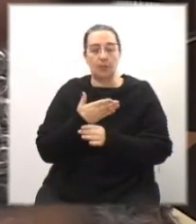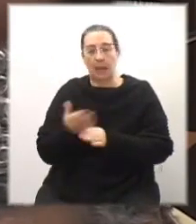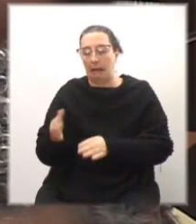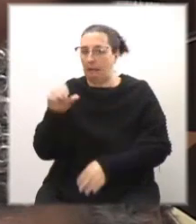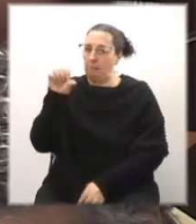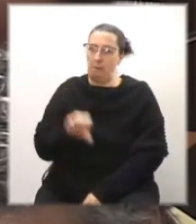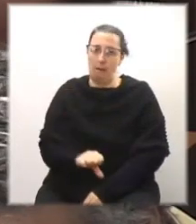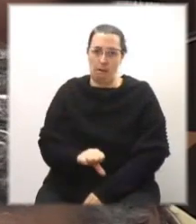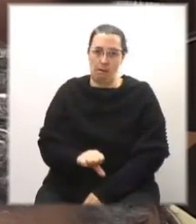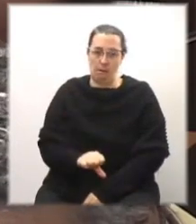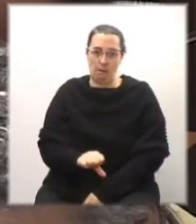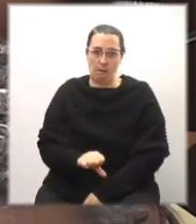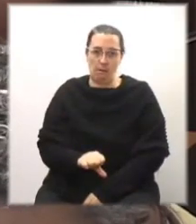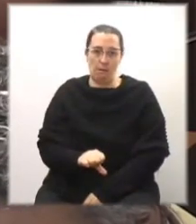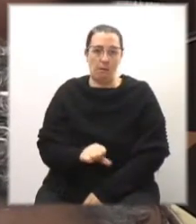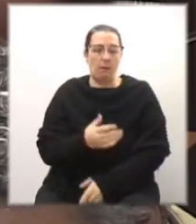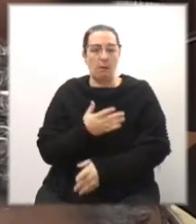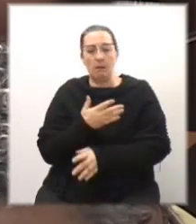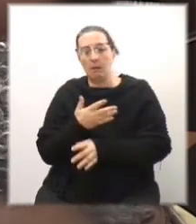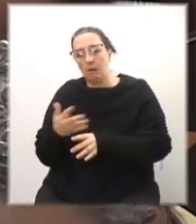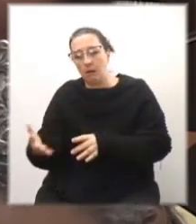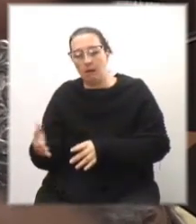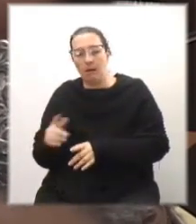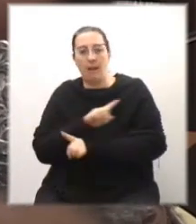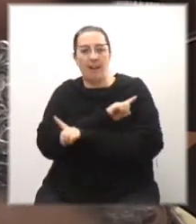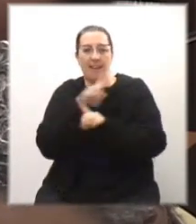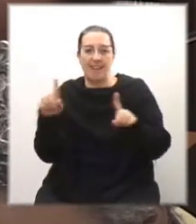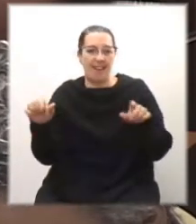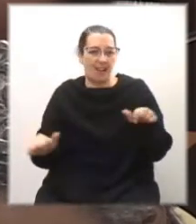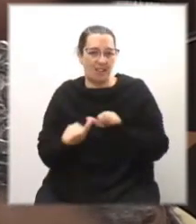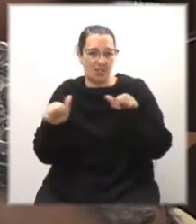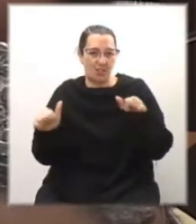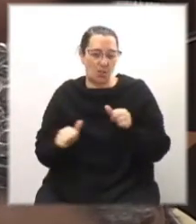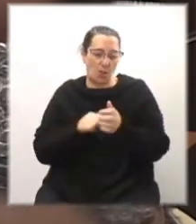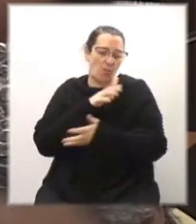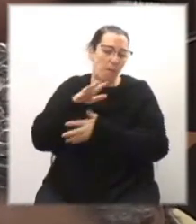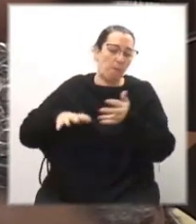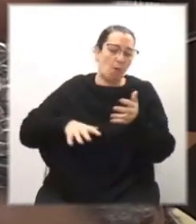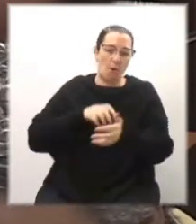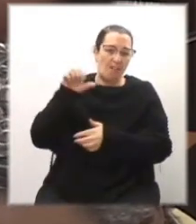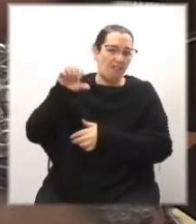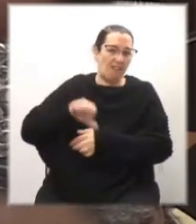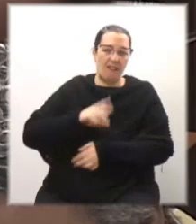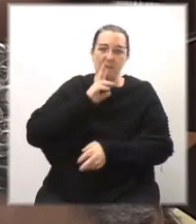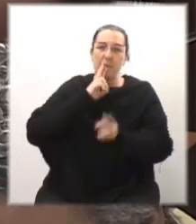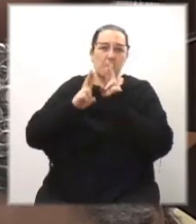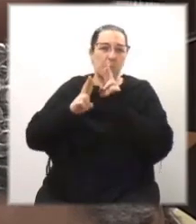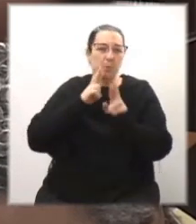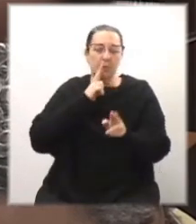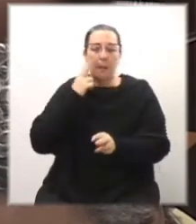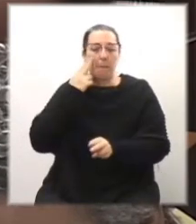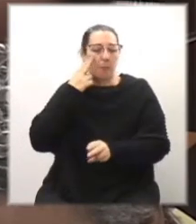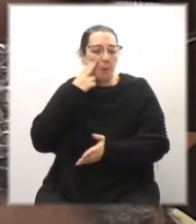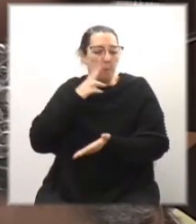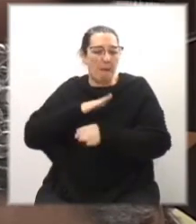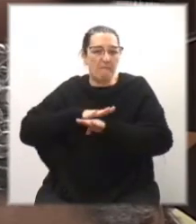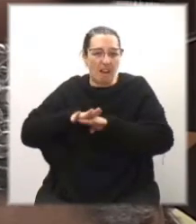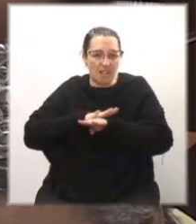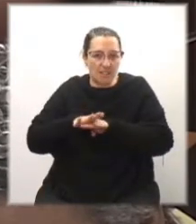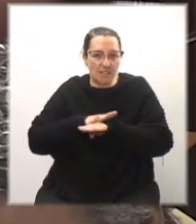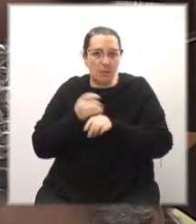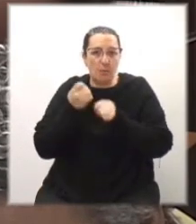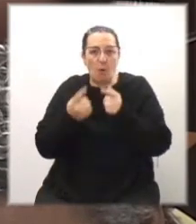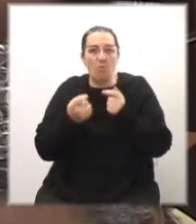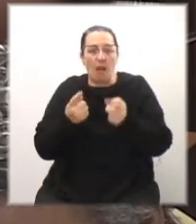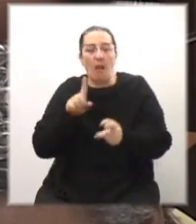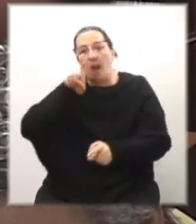y mal. La larga inacción y desprolijidad de la respuesta ante un problema tan básico como la provisión de